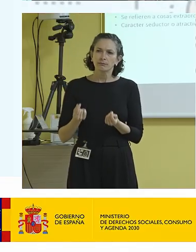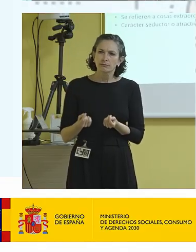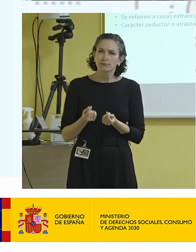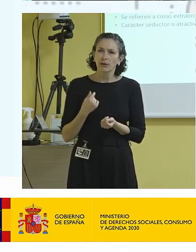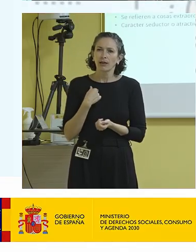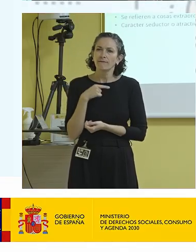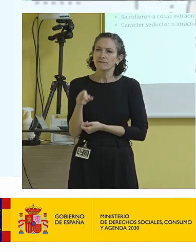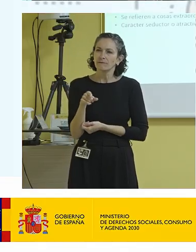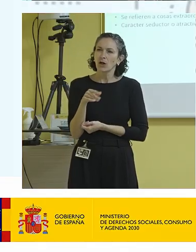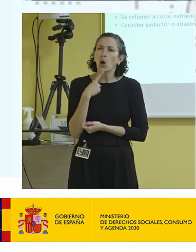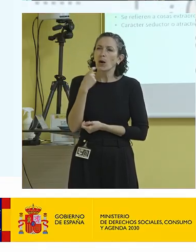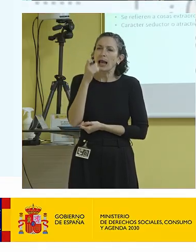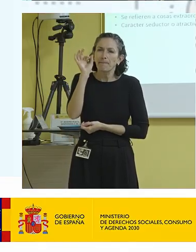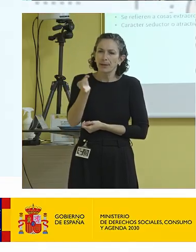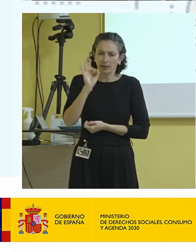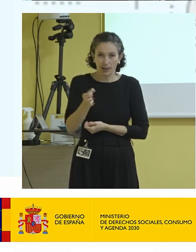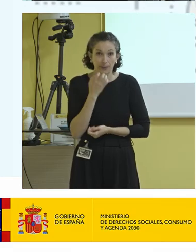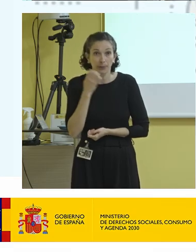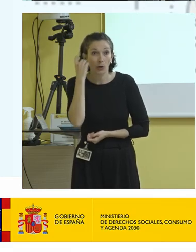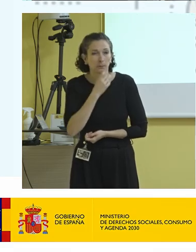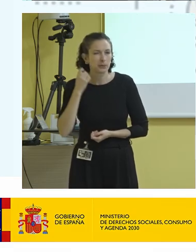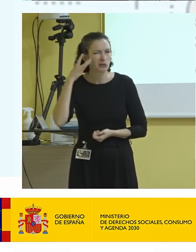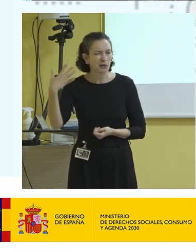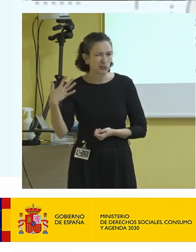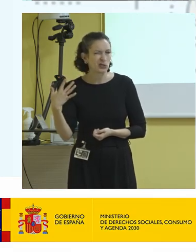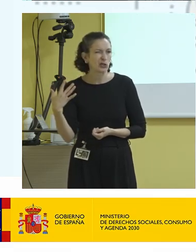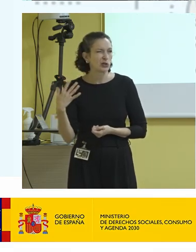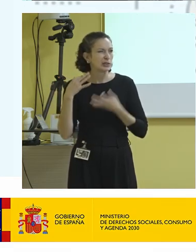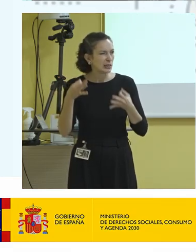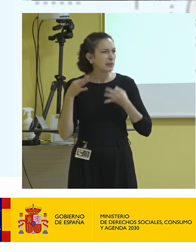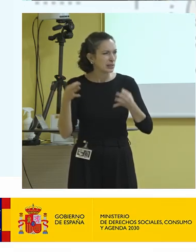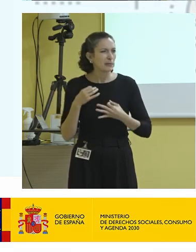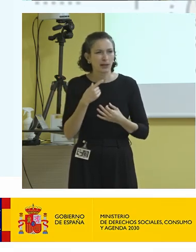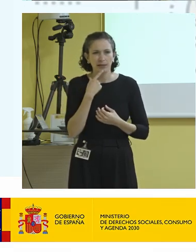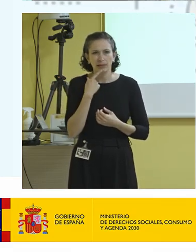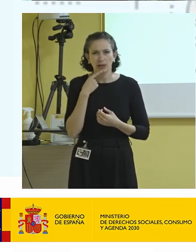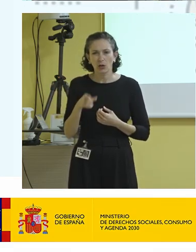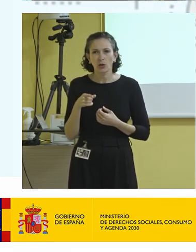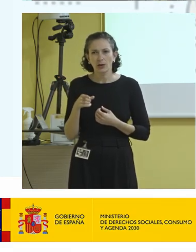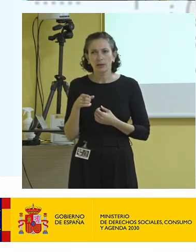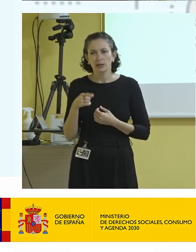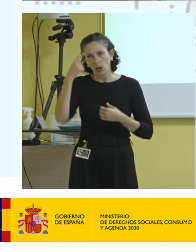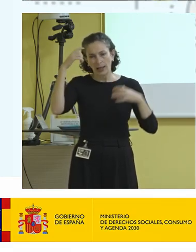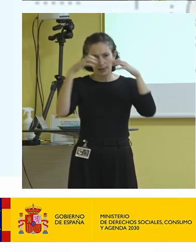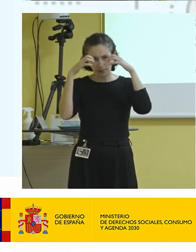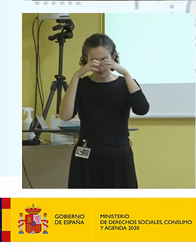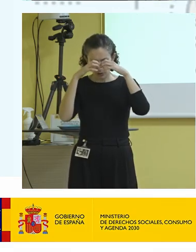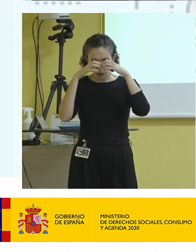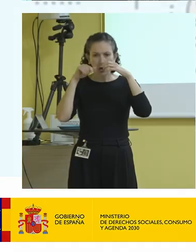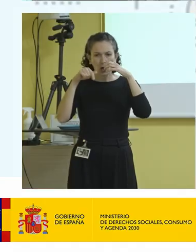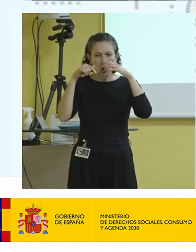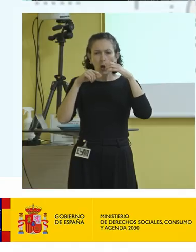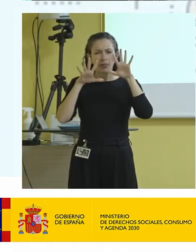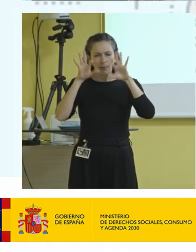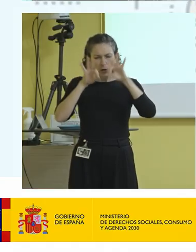que fuera así muchas de las cosas, ¿no? Ese famoso mito que siempre digo de los hemisferios oeste, ¿no? El de usamos un 10% del